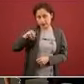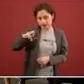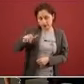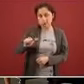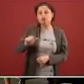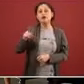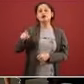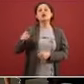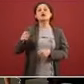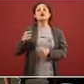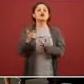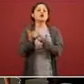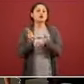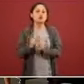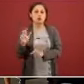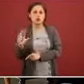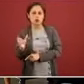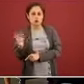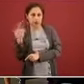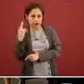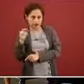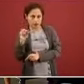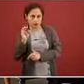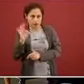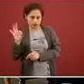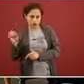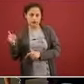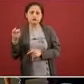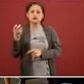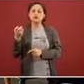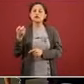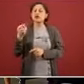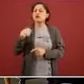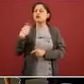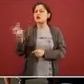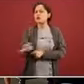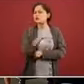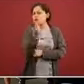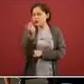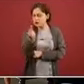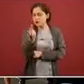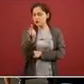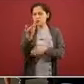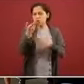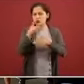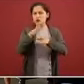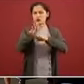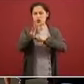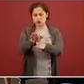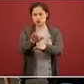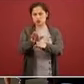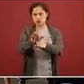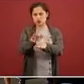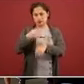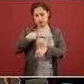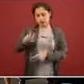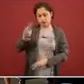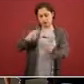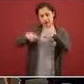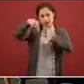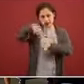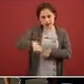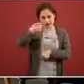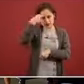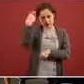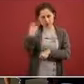Suspensivos Radio, Puntos Suspensivos Comunicación. Doctor, nada más recordarle, bueno, el motivo de mi presencia aquí es para dos